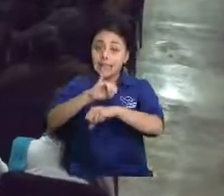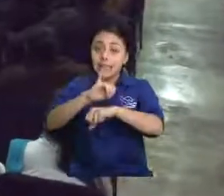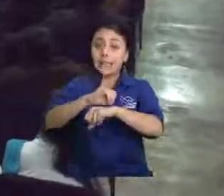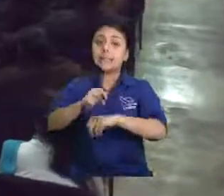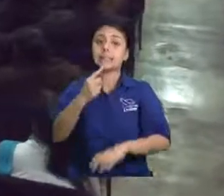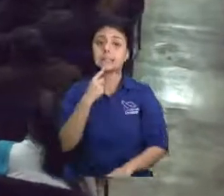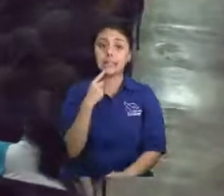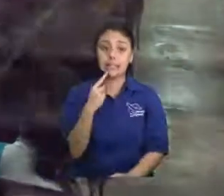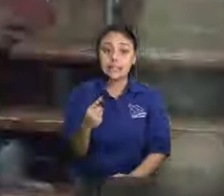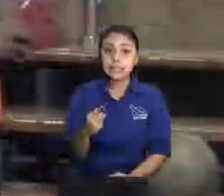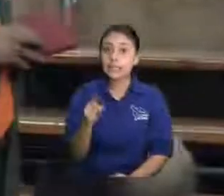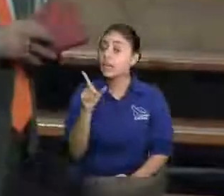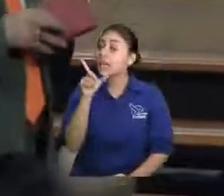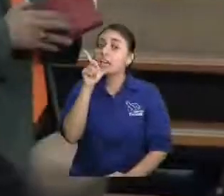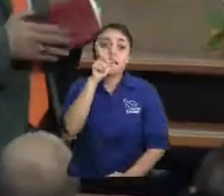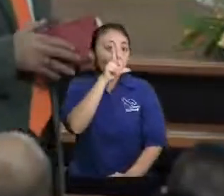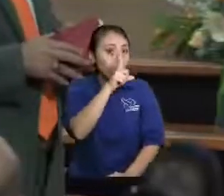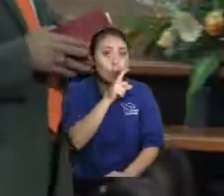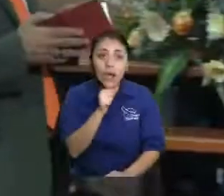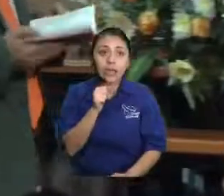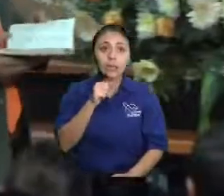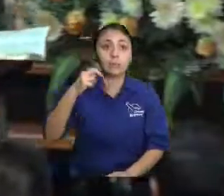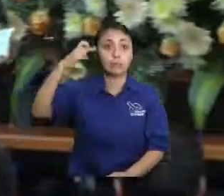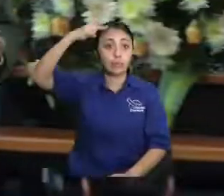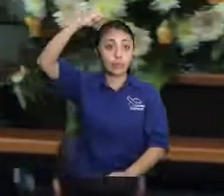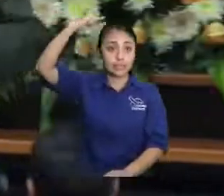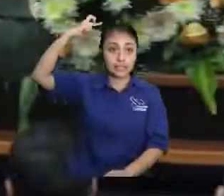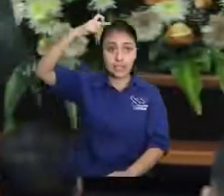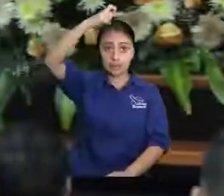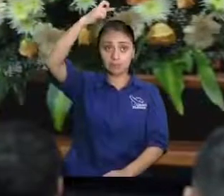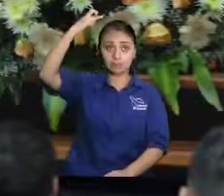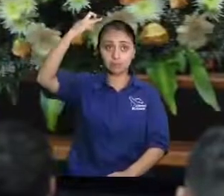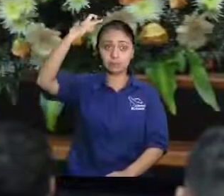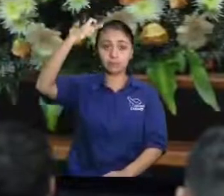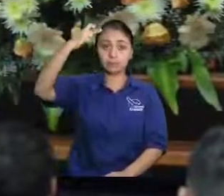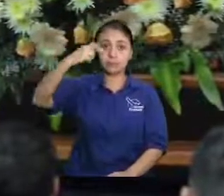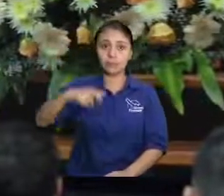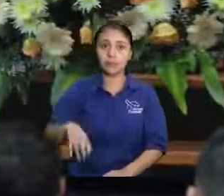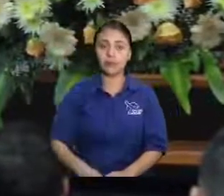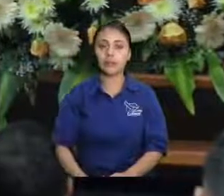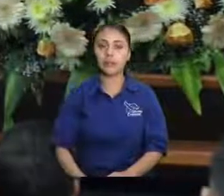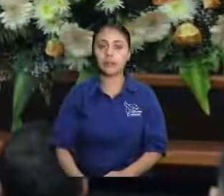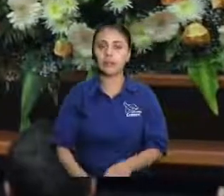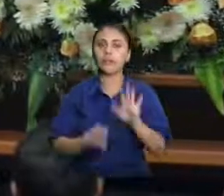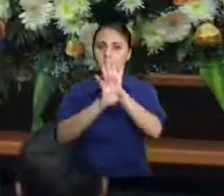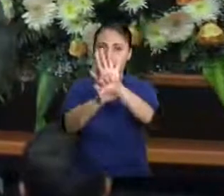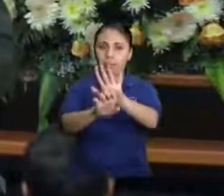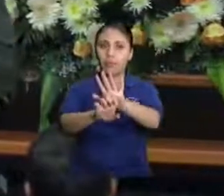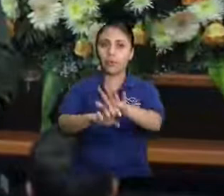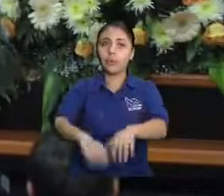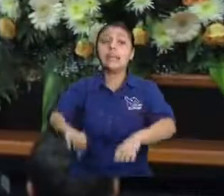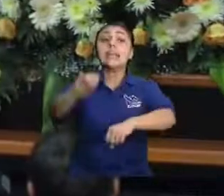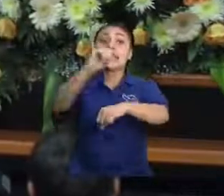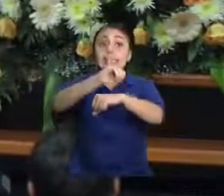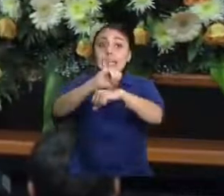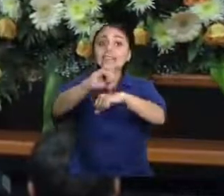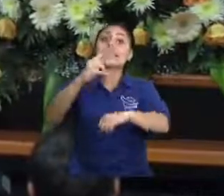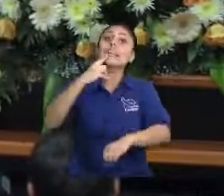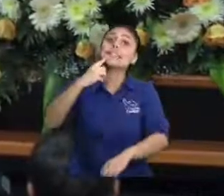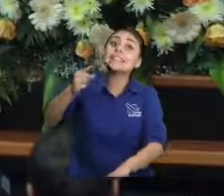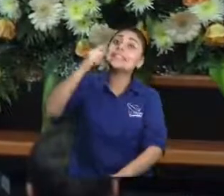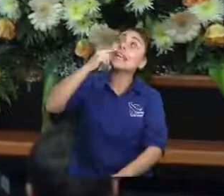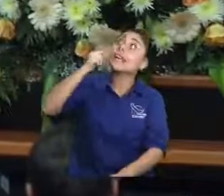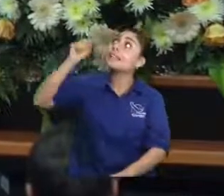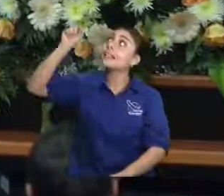dicen que no existe más la profecía. Pueblo mío, dice el Señor,